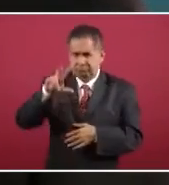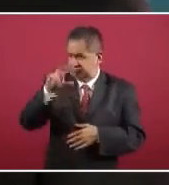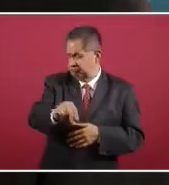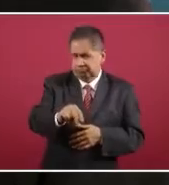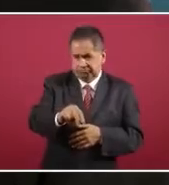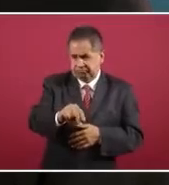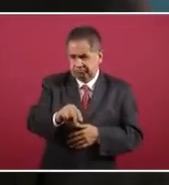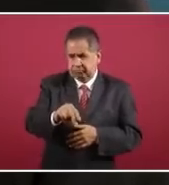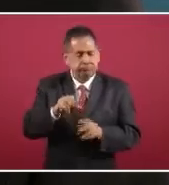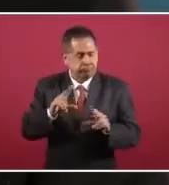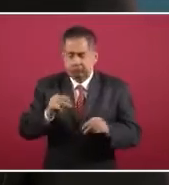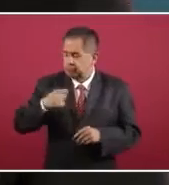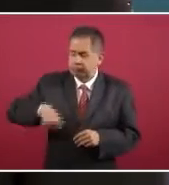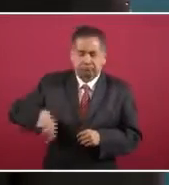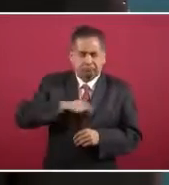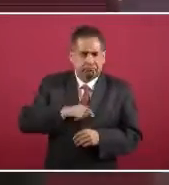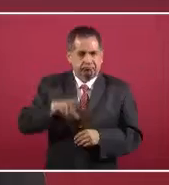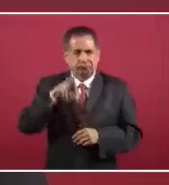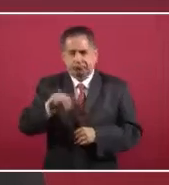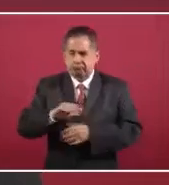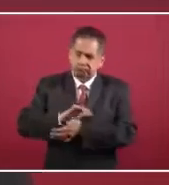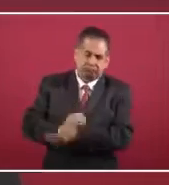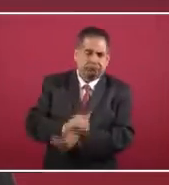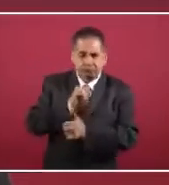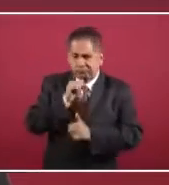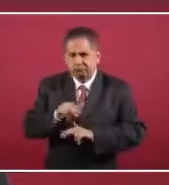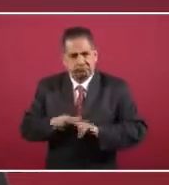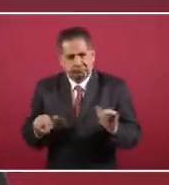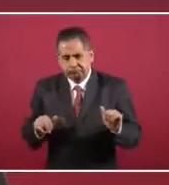no vamos nosotros a